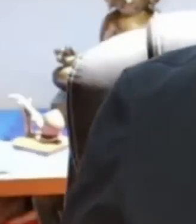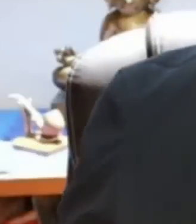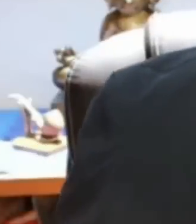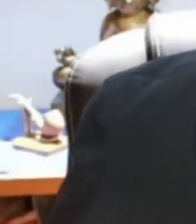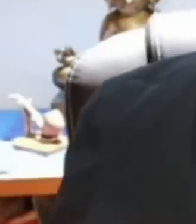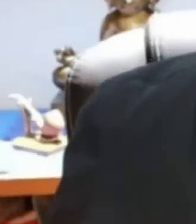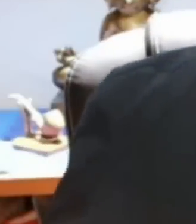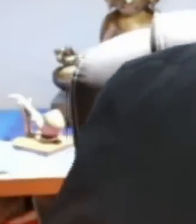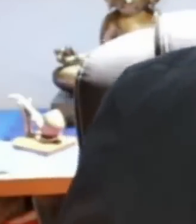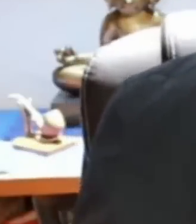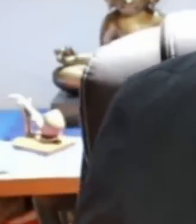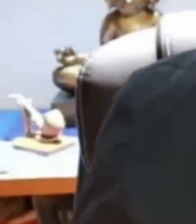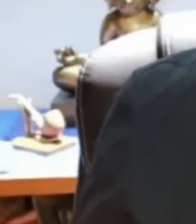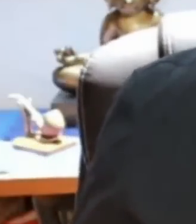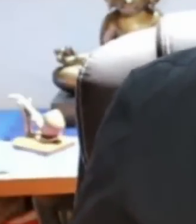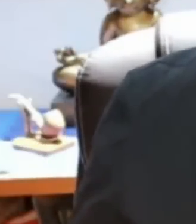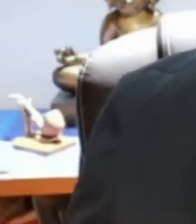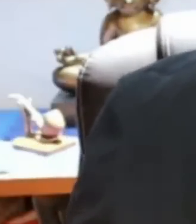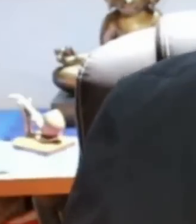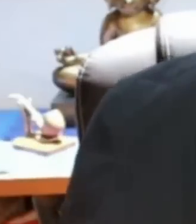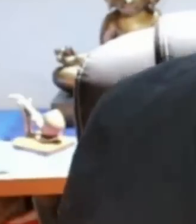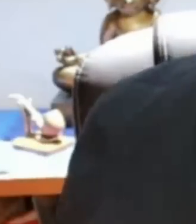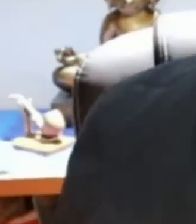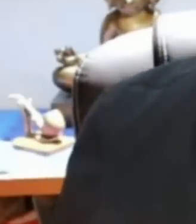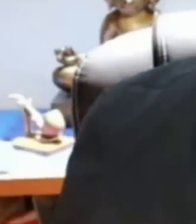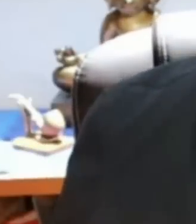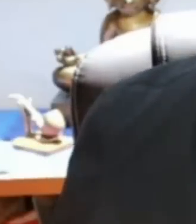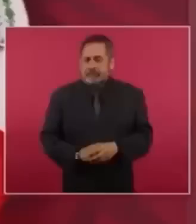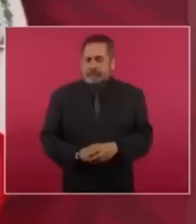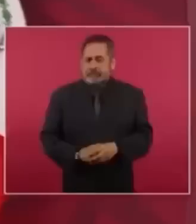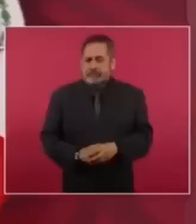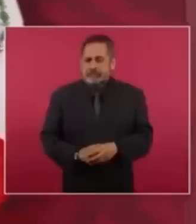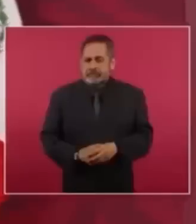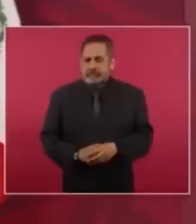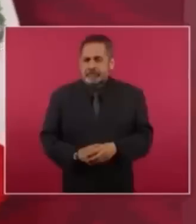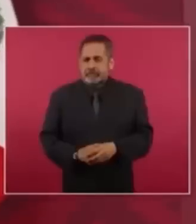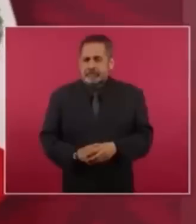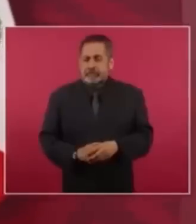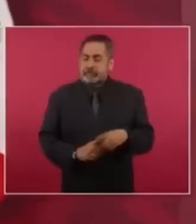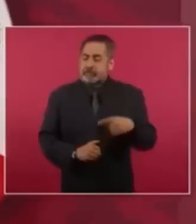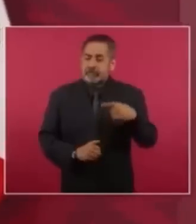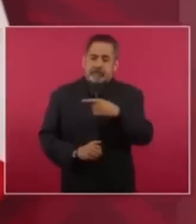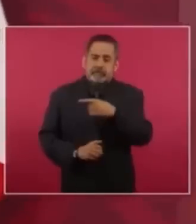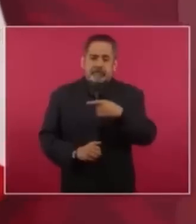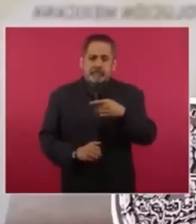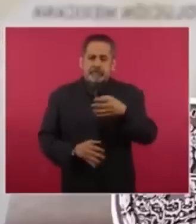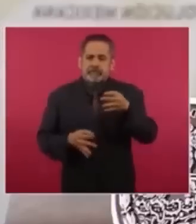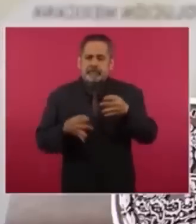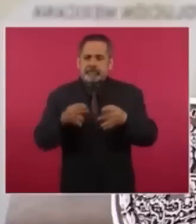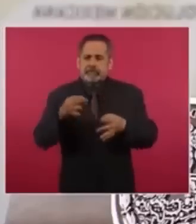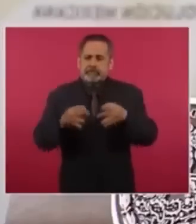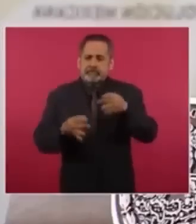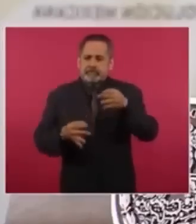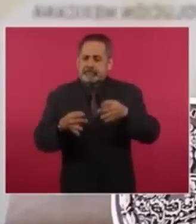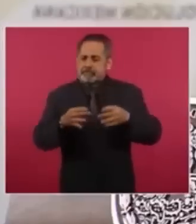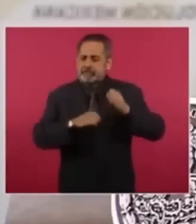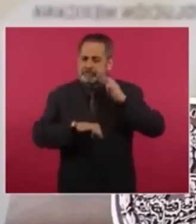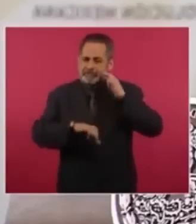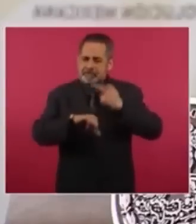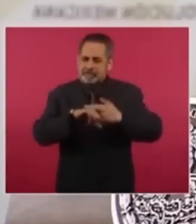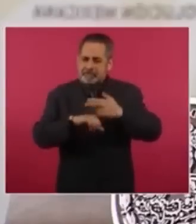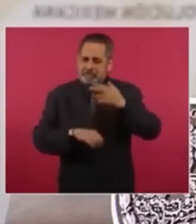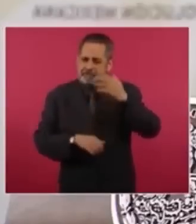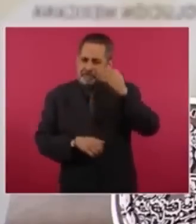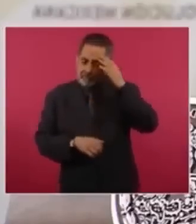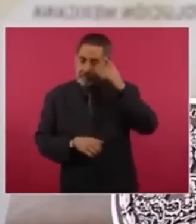a los principales hallazgos que encontró esta Comisión de la Verdad. El primer ministro de Israel se ha portado muy bien, me mandó